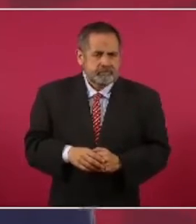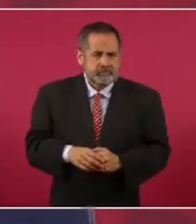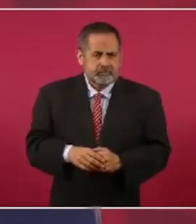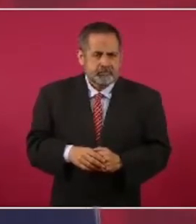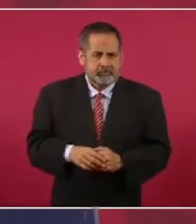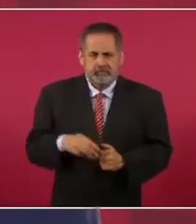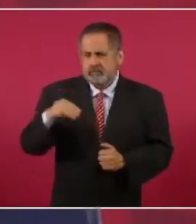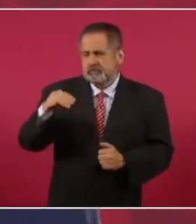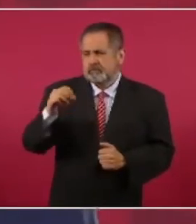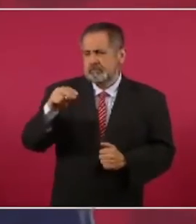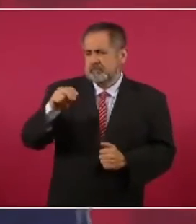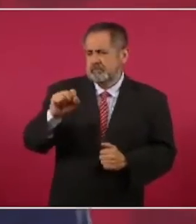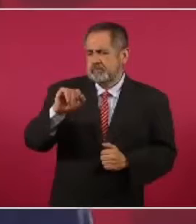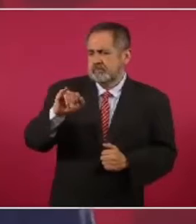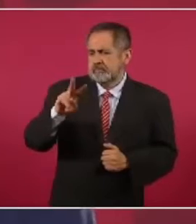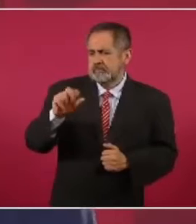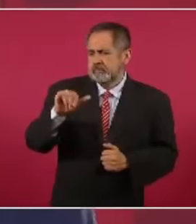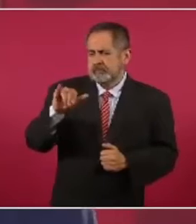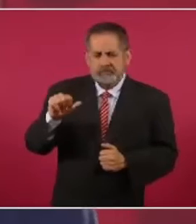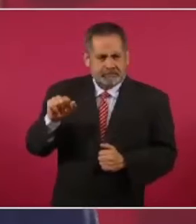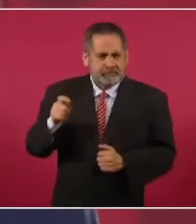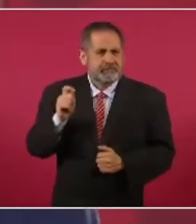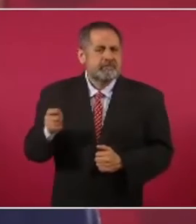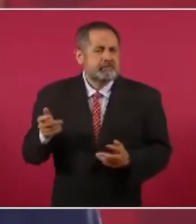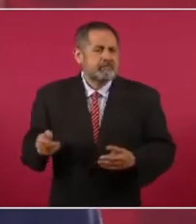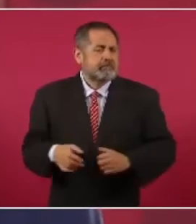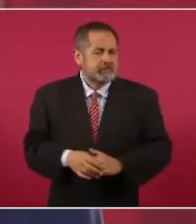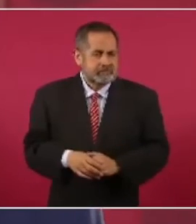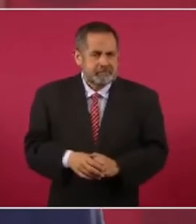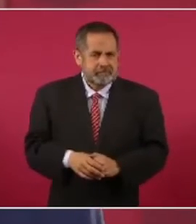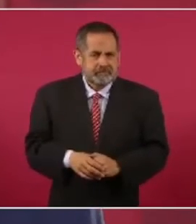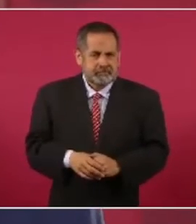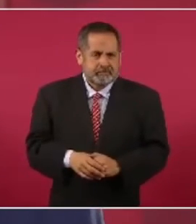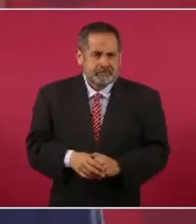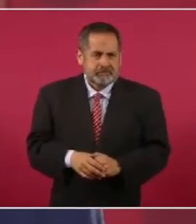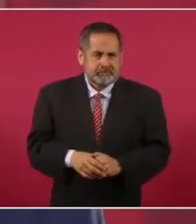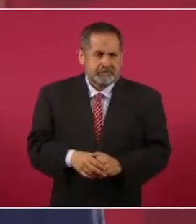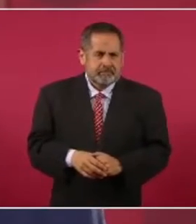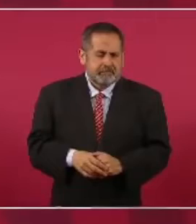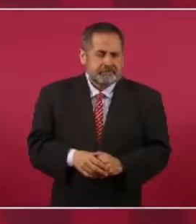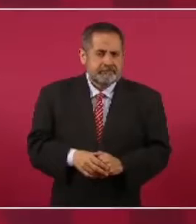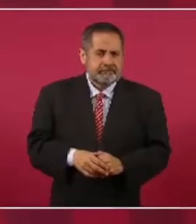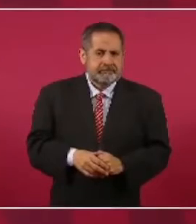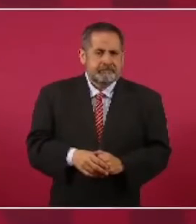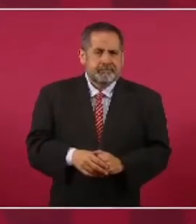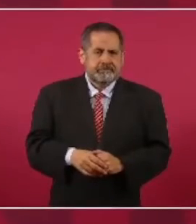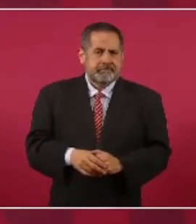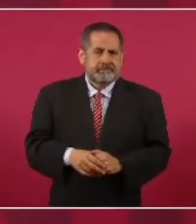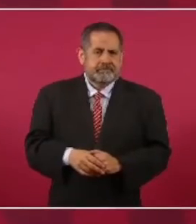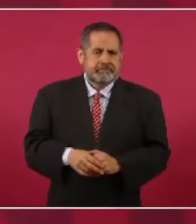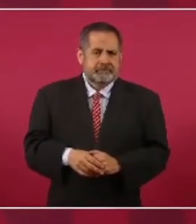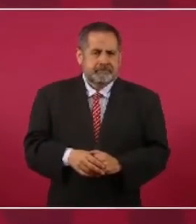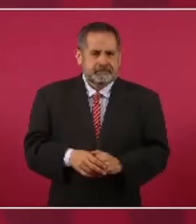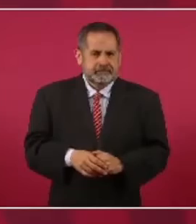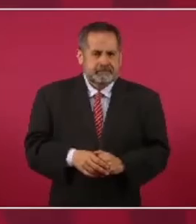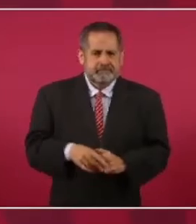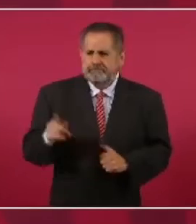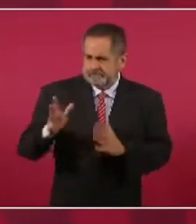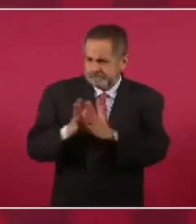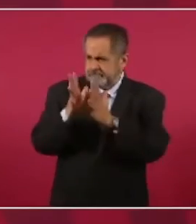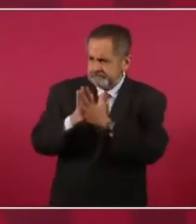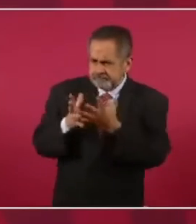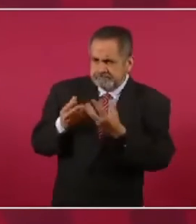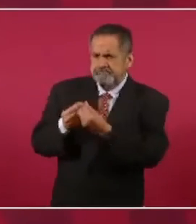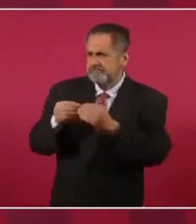Monsiváis. pues